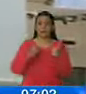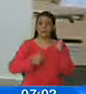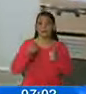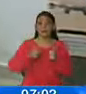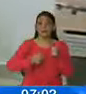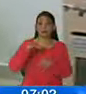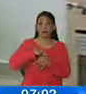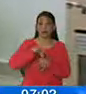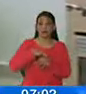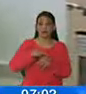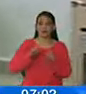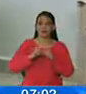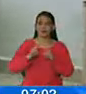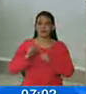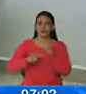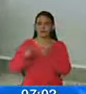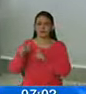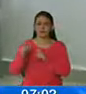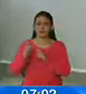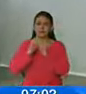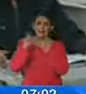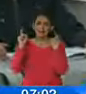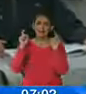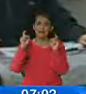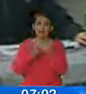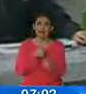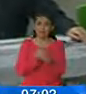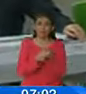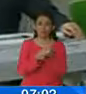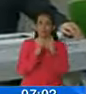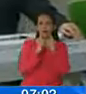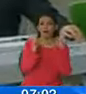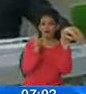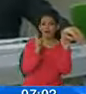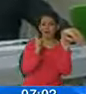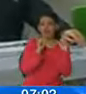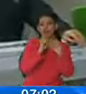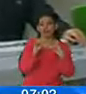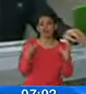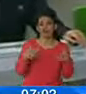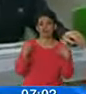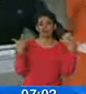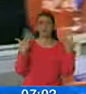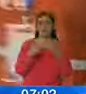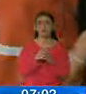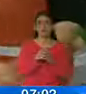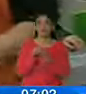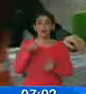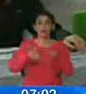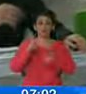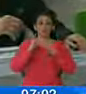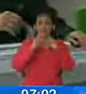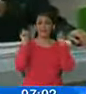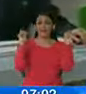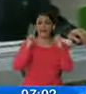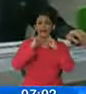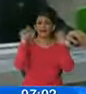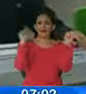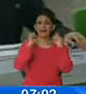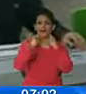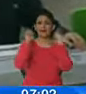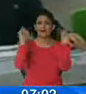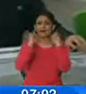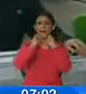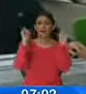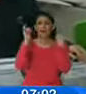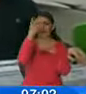sufragaba, las distintas reacciones no se hicieron esperar. Hay simpatizantes que están elevando a Jorge Glass